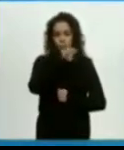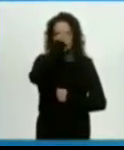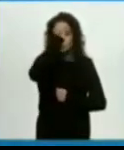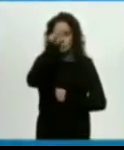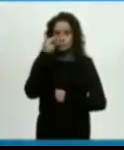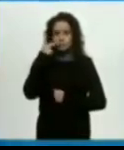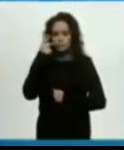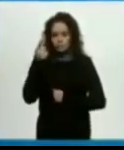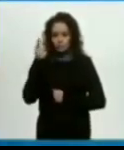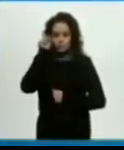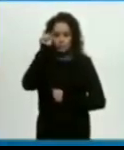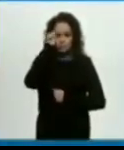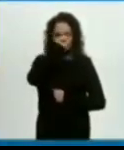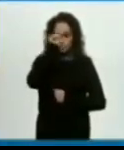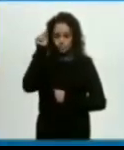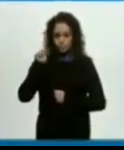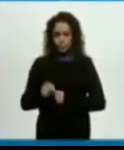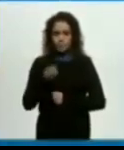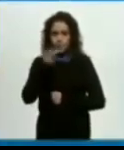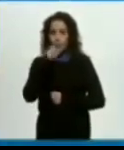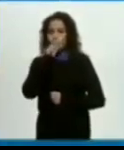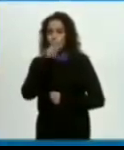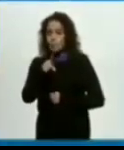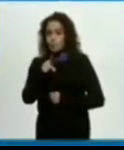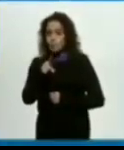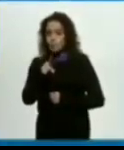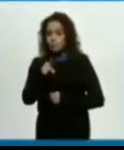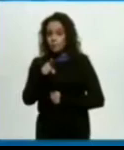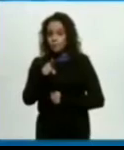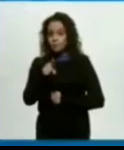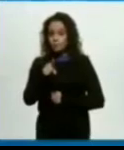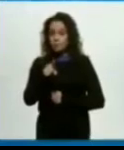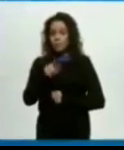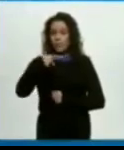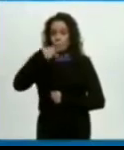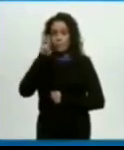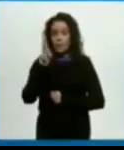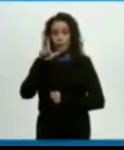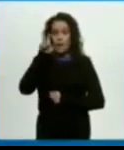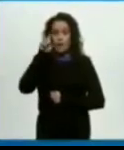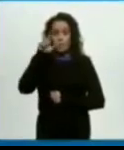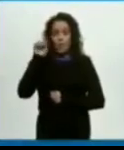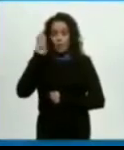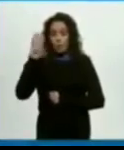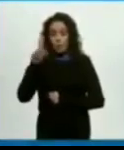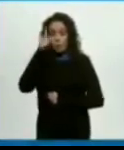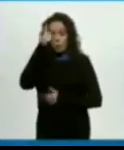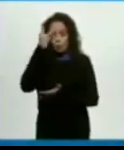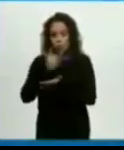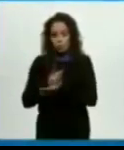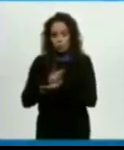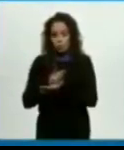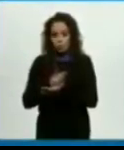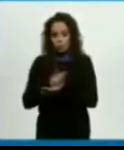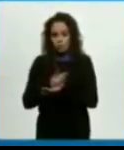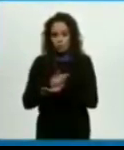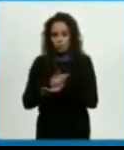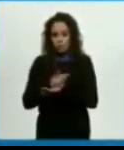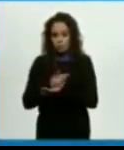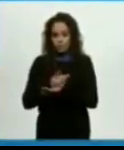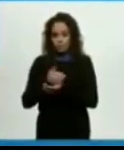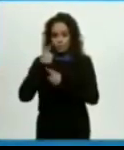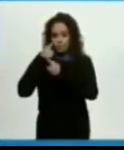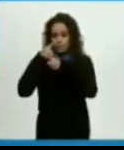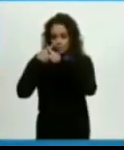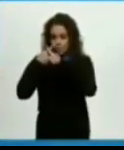partes. Con el mismo radio, solo que esta vez pinchando en B, marcaremos una sola vez. Repetimos este